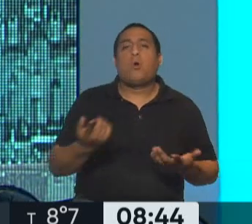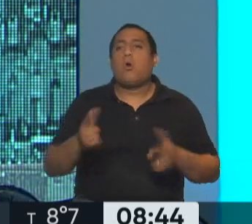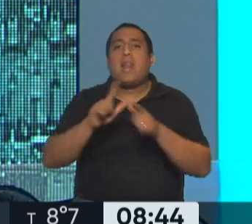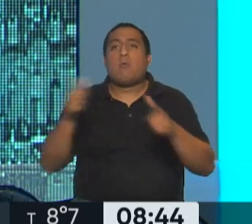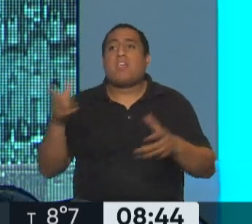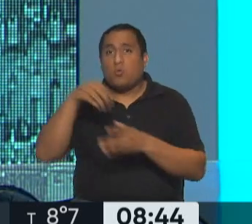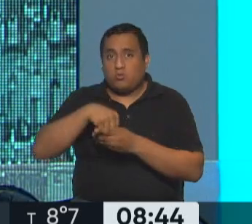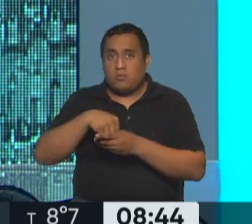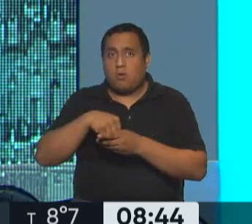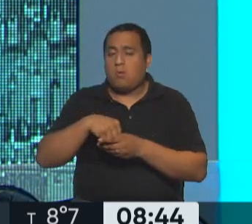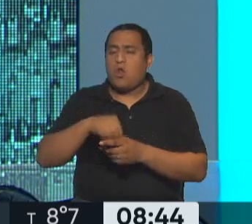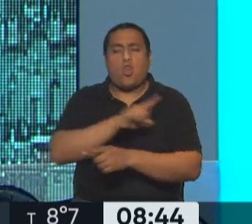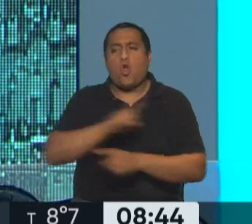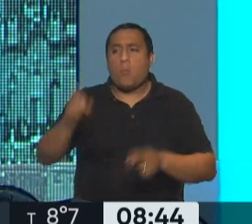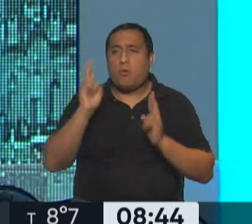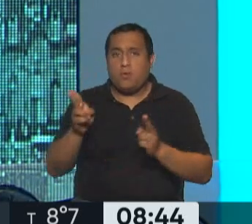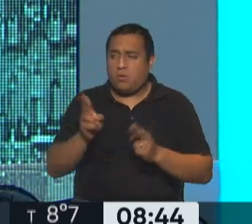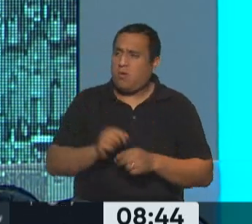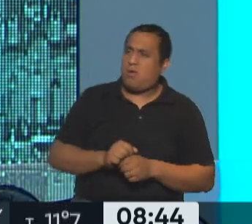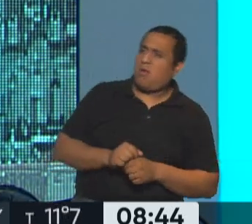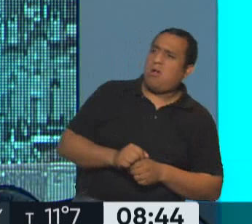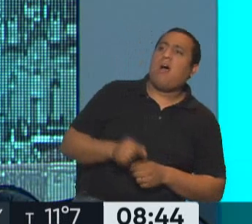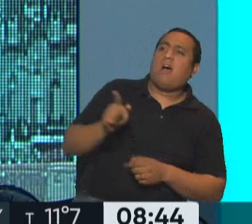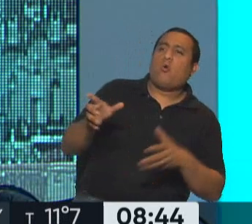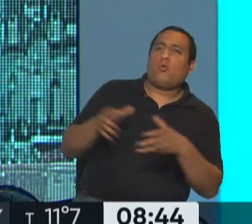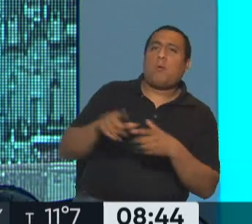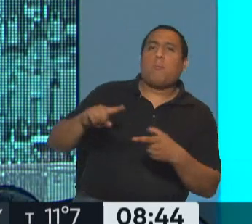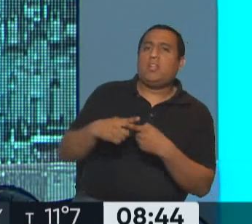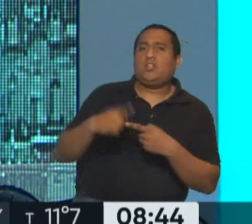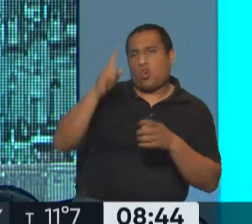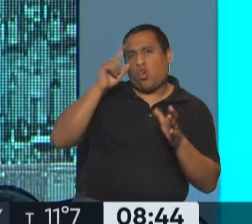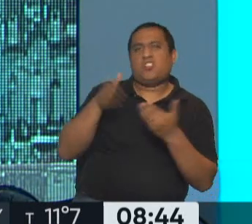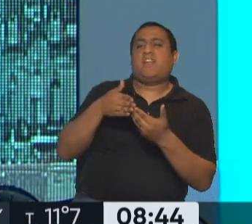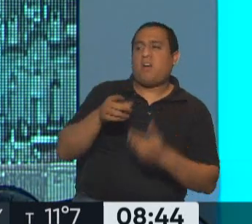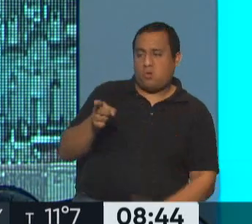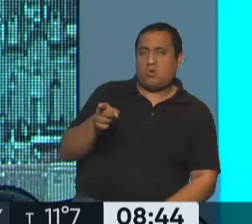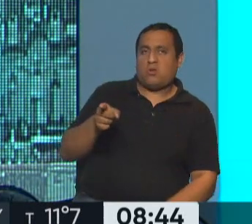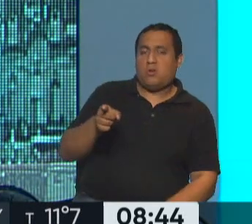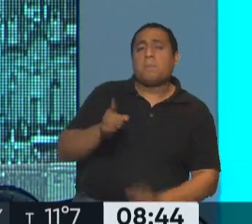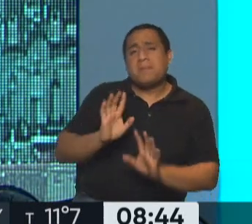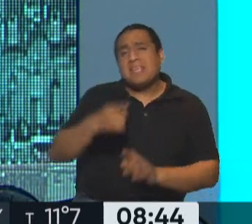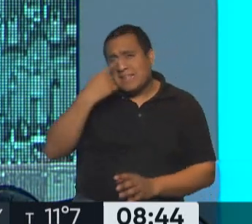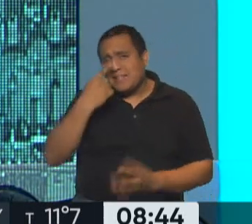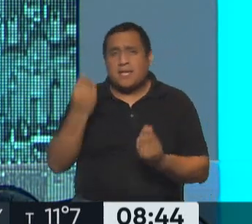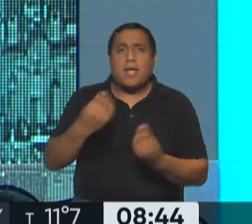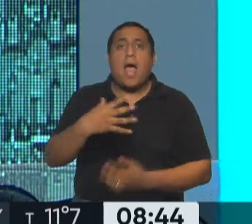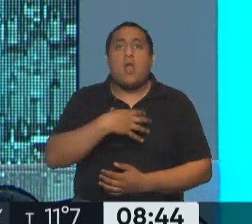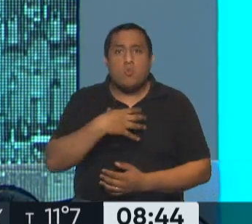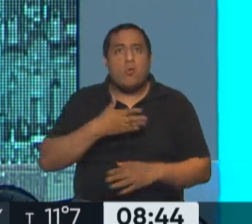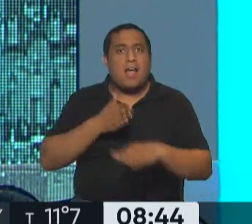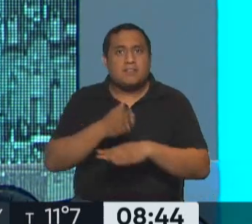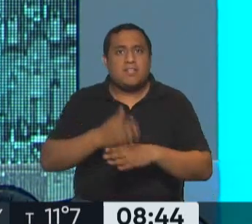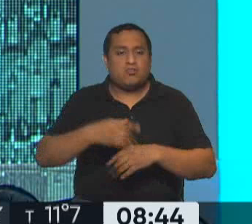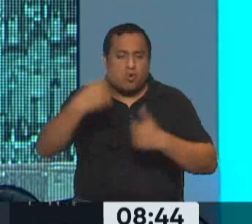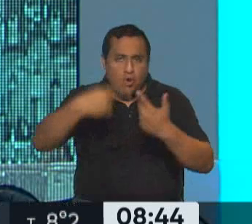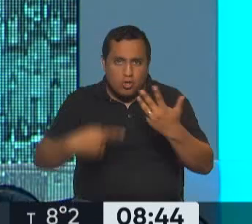inclusivo también es una posición política conservadora. Ahora, lo interesante es que los alumnos puedan acceder a este material y